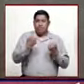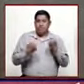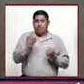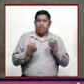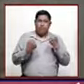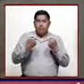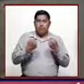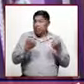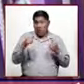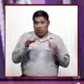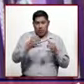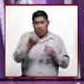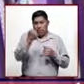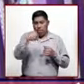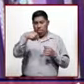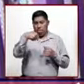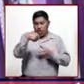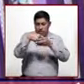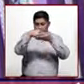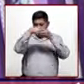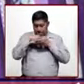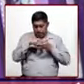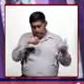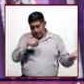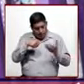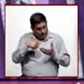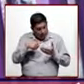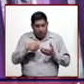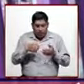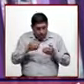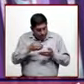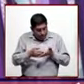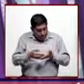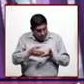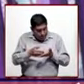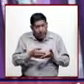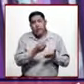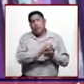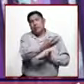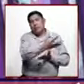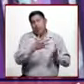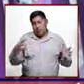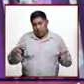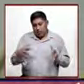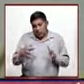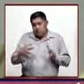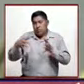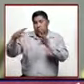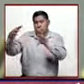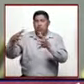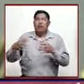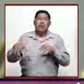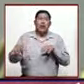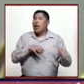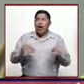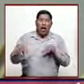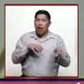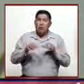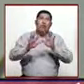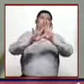aluminio también de las montones. Eso nosotros llevamos a la fundición y hacemos fundir las lápidas.